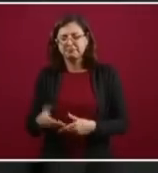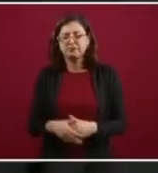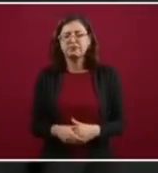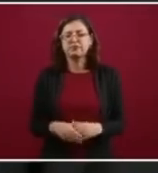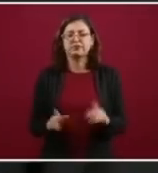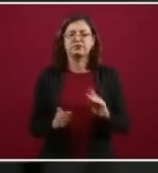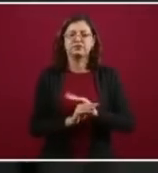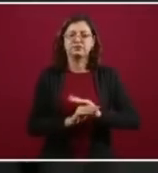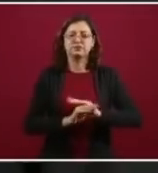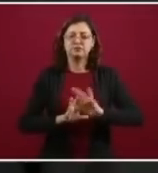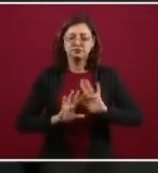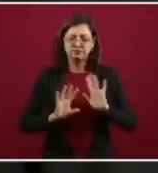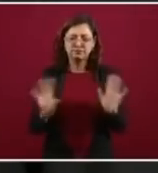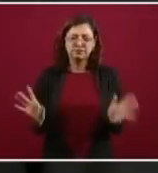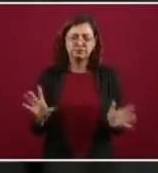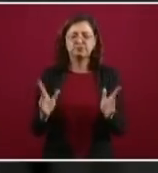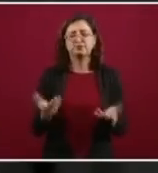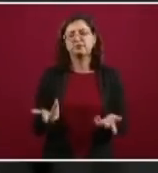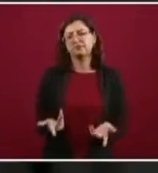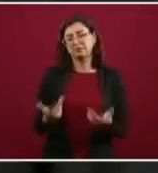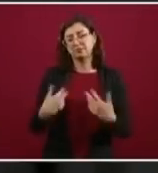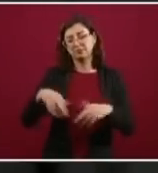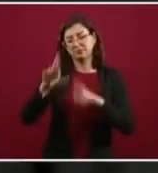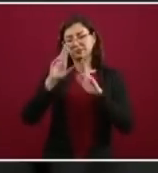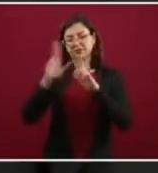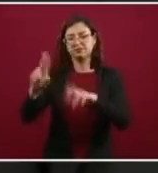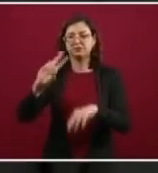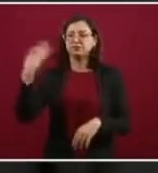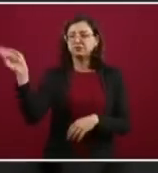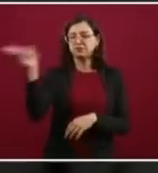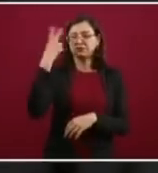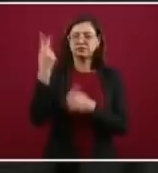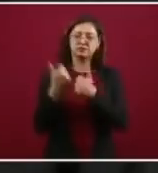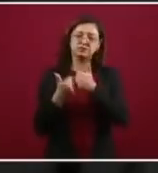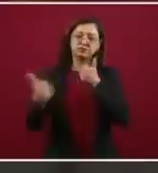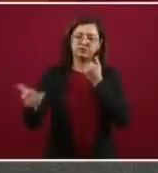desde luego con absoluto respeto a la autonomía universitaria,